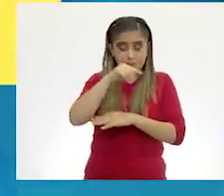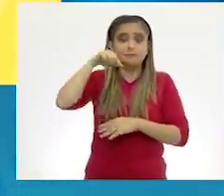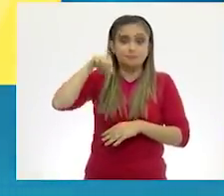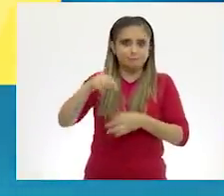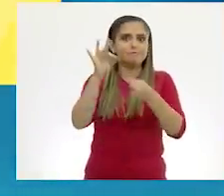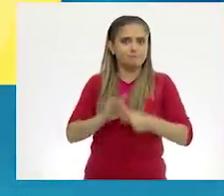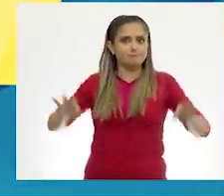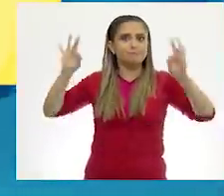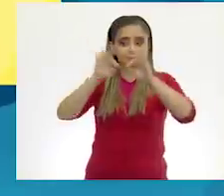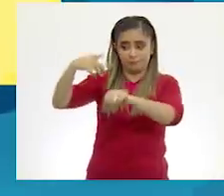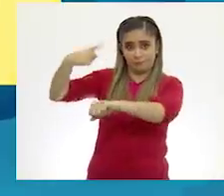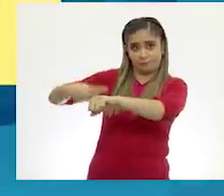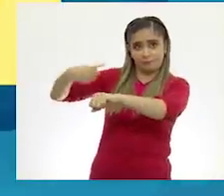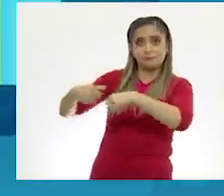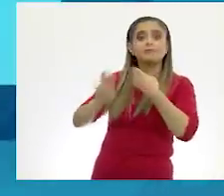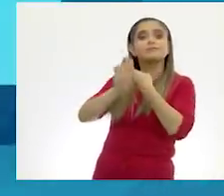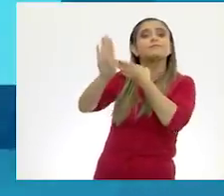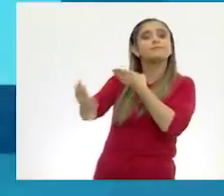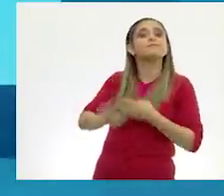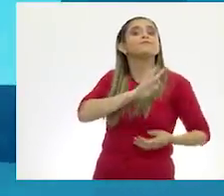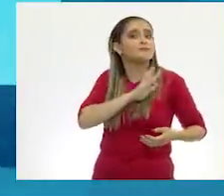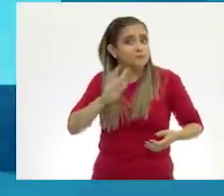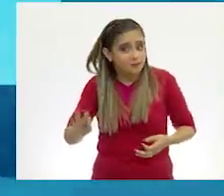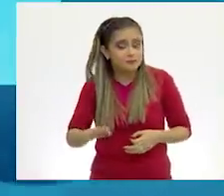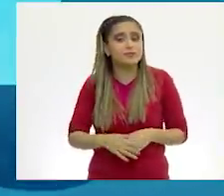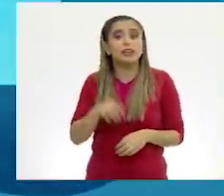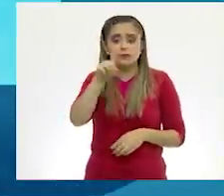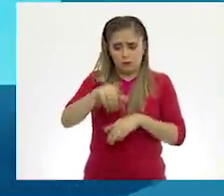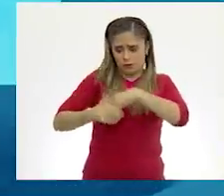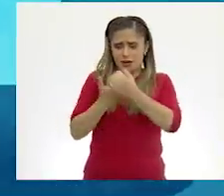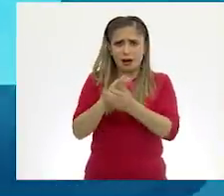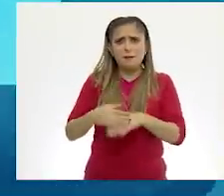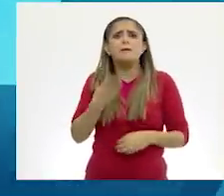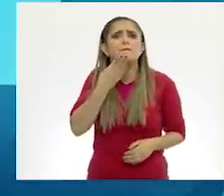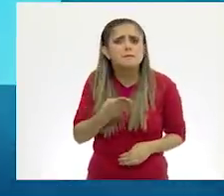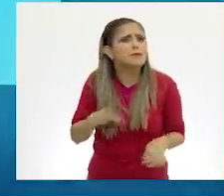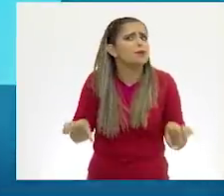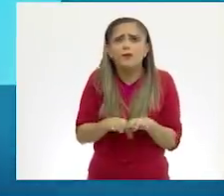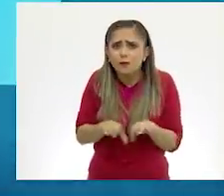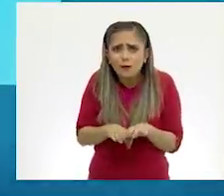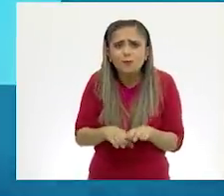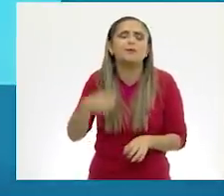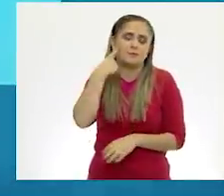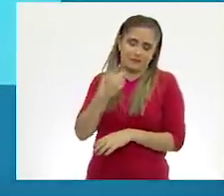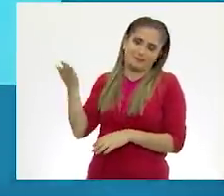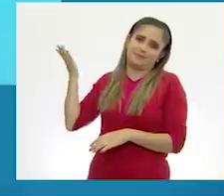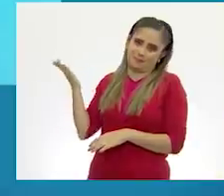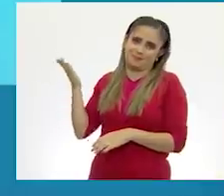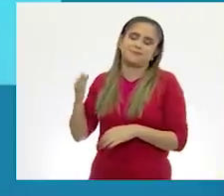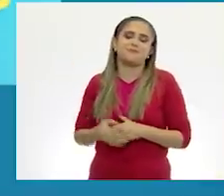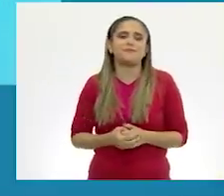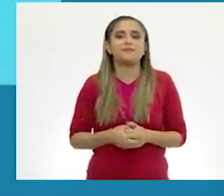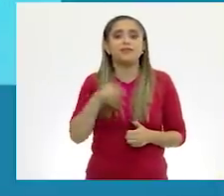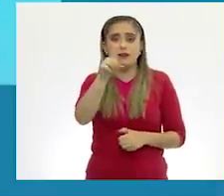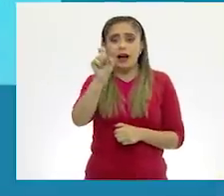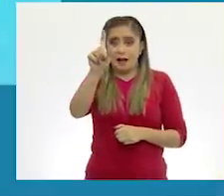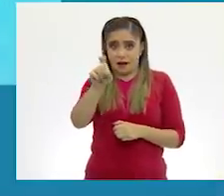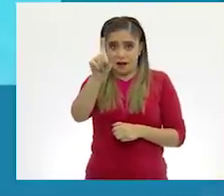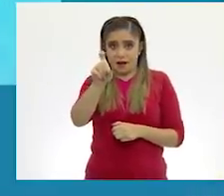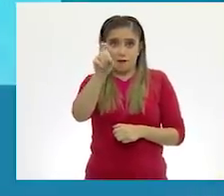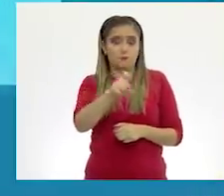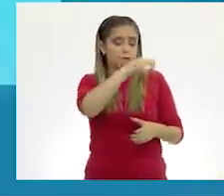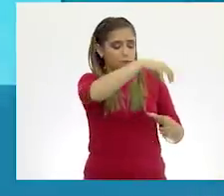importante para prevenir cualquier enfermedad. Sigue estos pasos para hacerlo correctamente. Moja tus